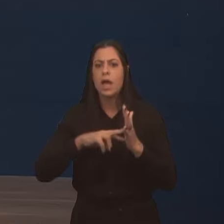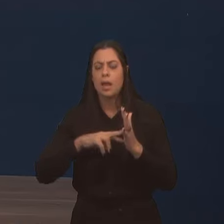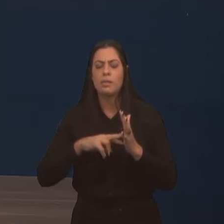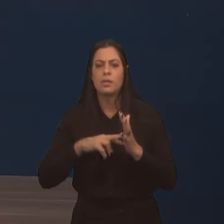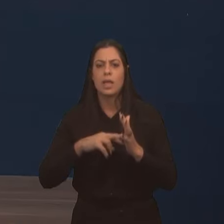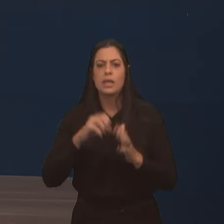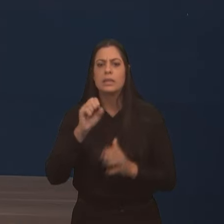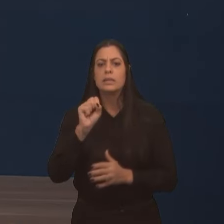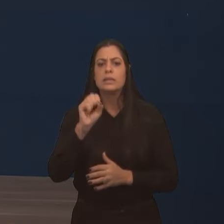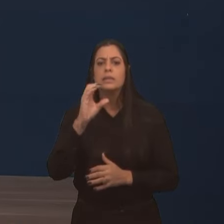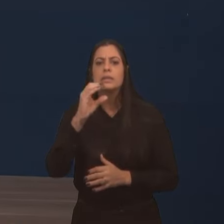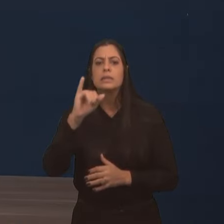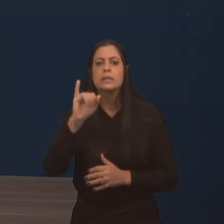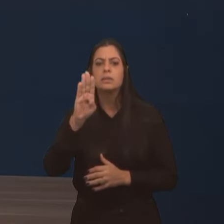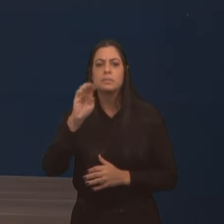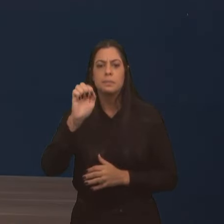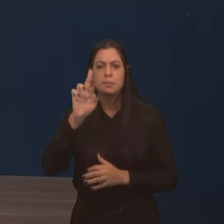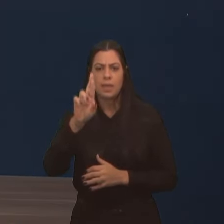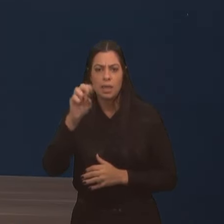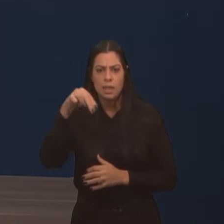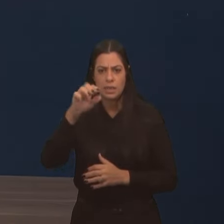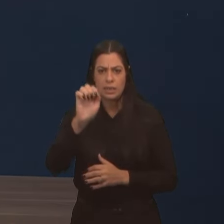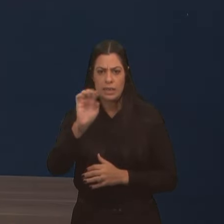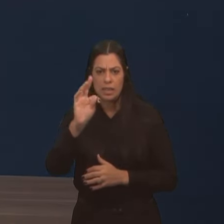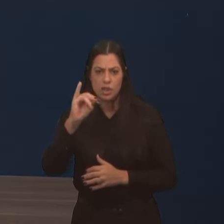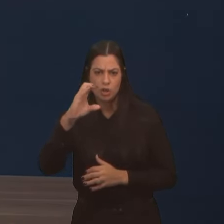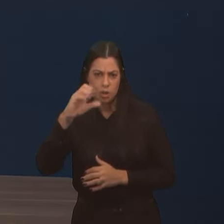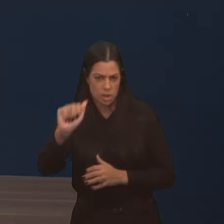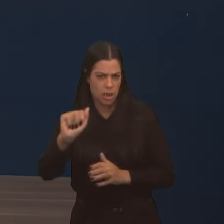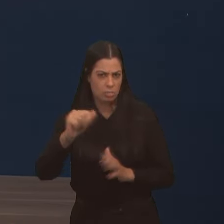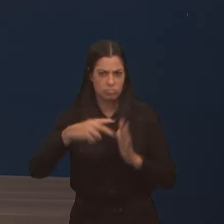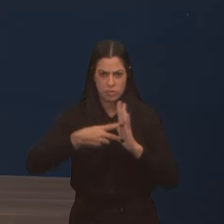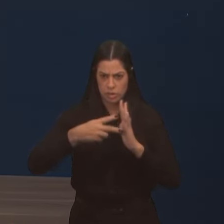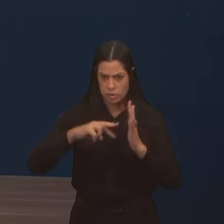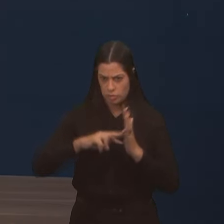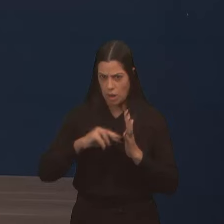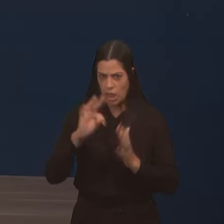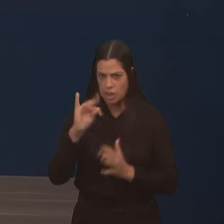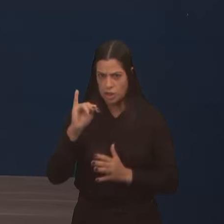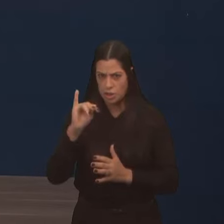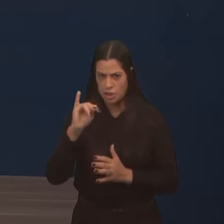palabra cibernética. Cibernética, en realidad, significa